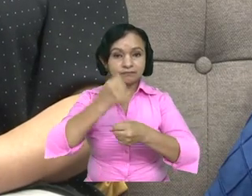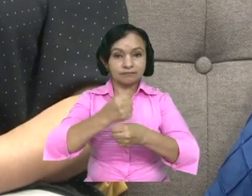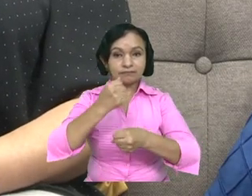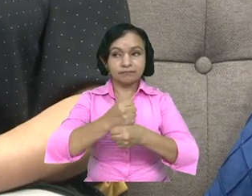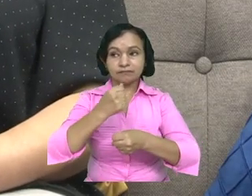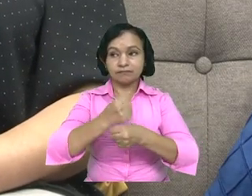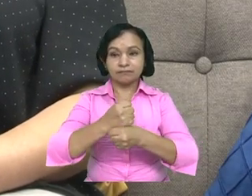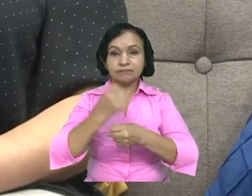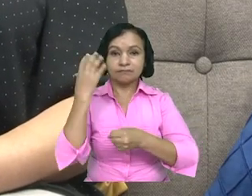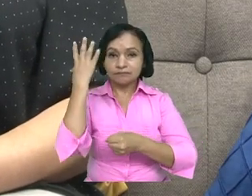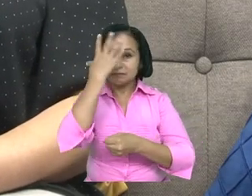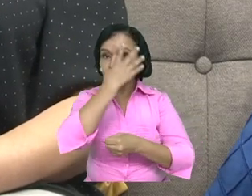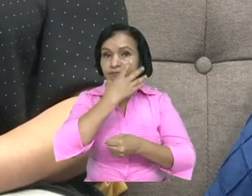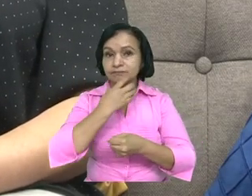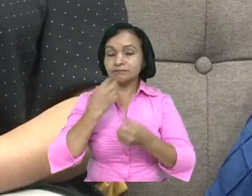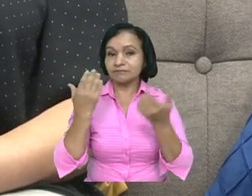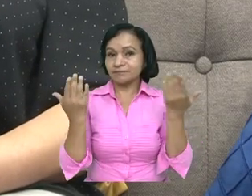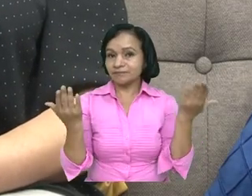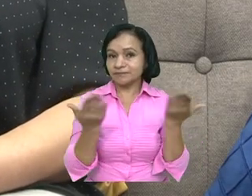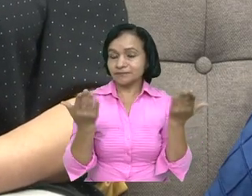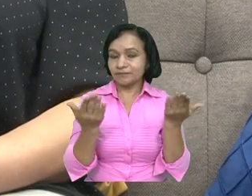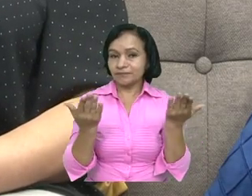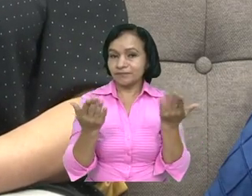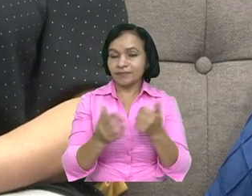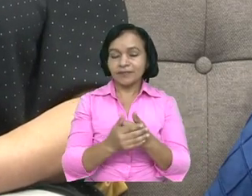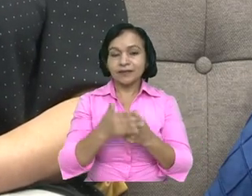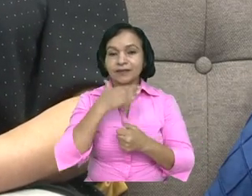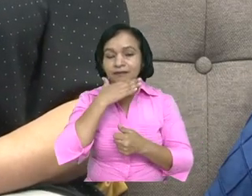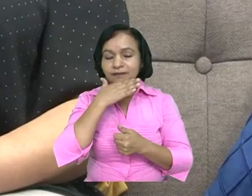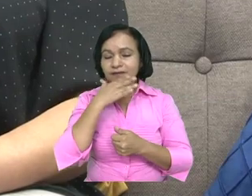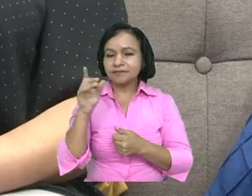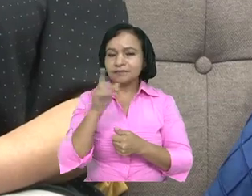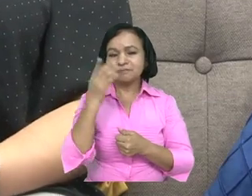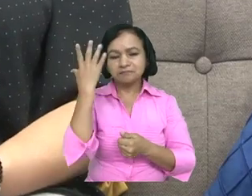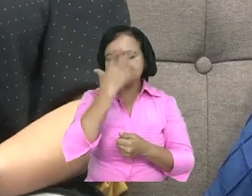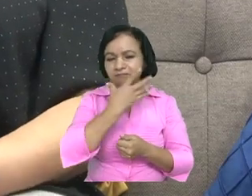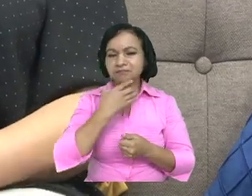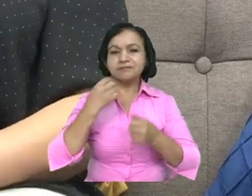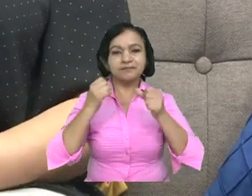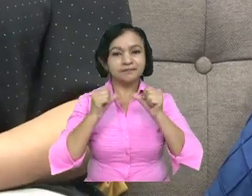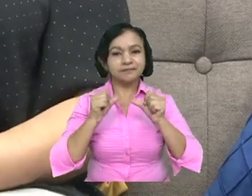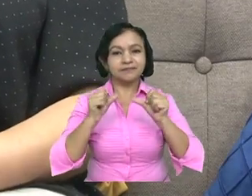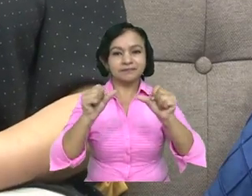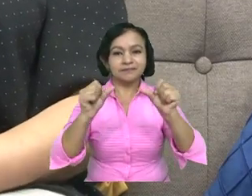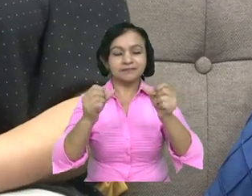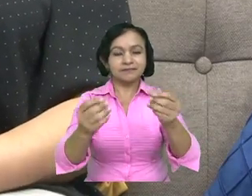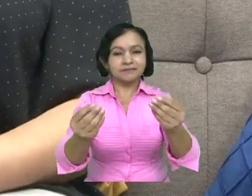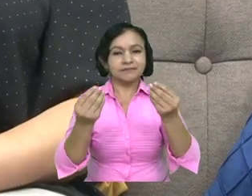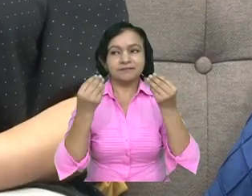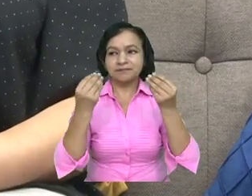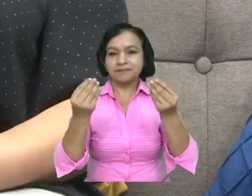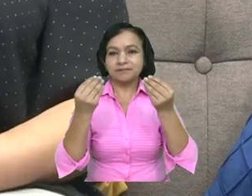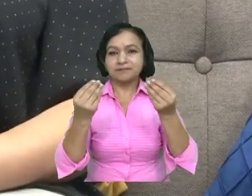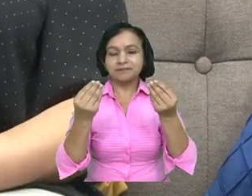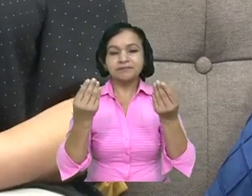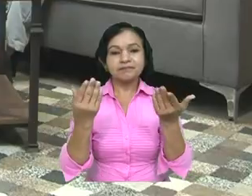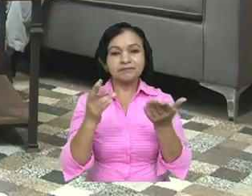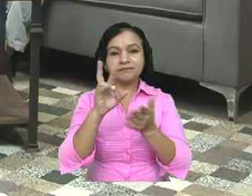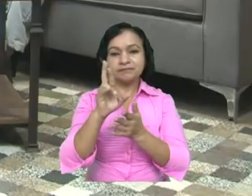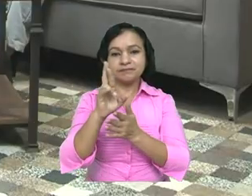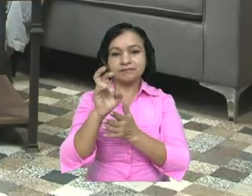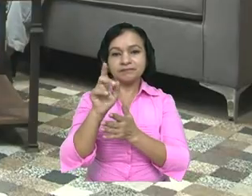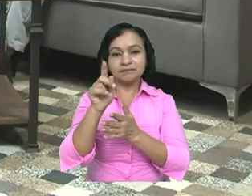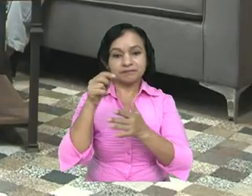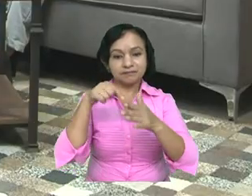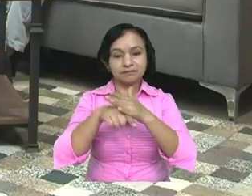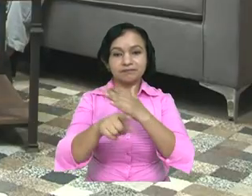que bonito, o sea, claro. No vamos a decir que es duro, que arduo, es bonito porque está lleno de muchos retos.